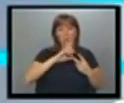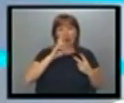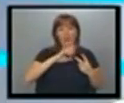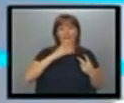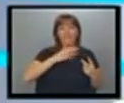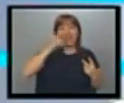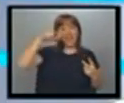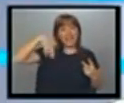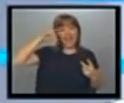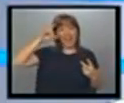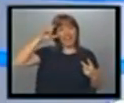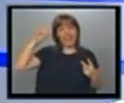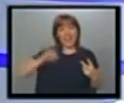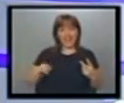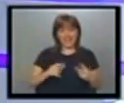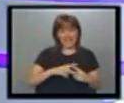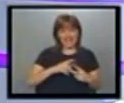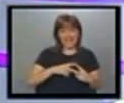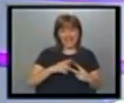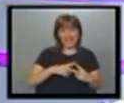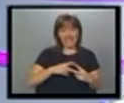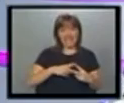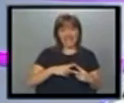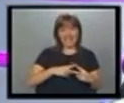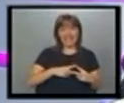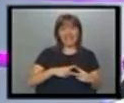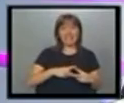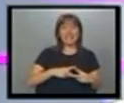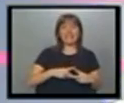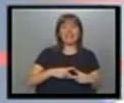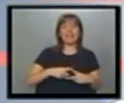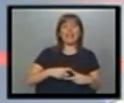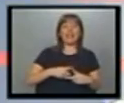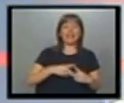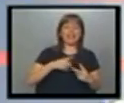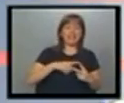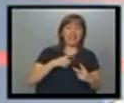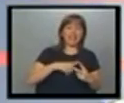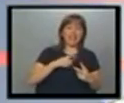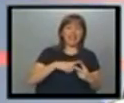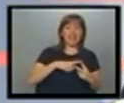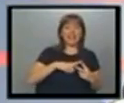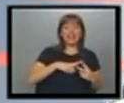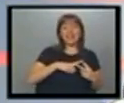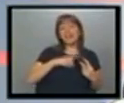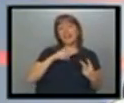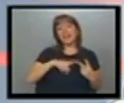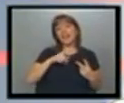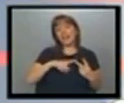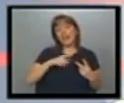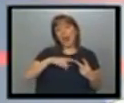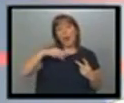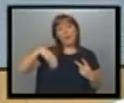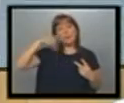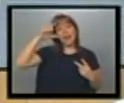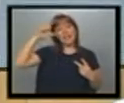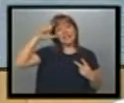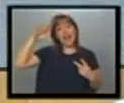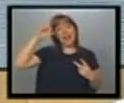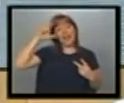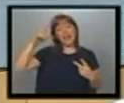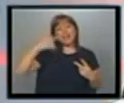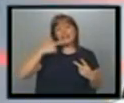Fue compañera mía en el viejo 9 Diario, así que un abrazo grande para Silvia. Y Mercedes Mendoza,